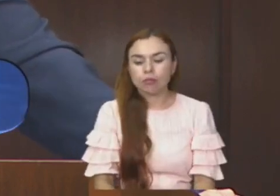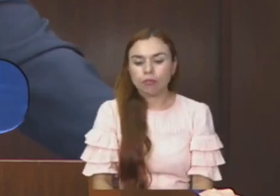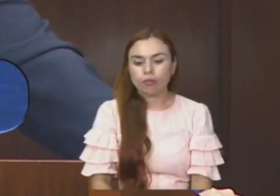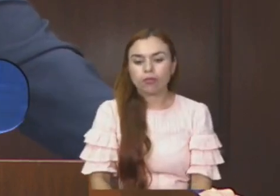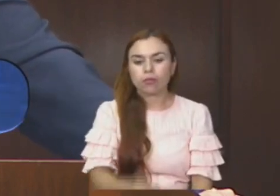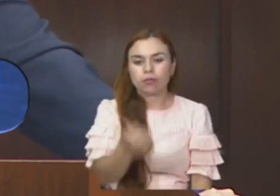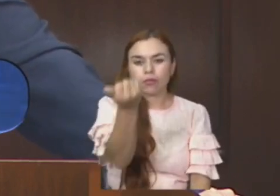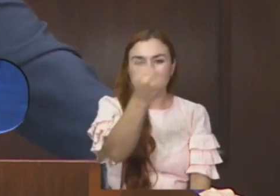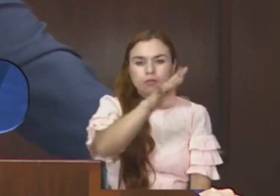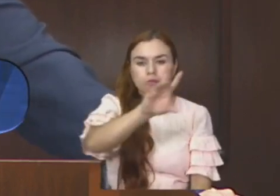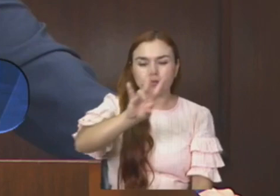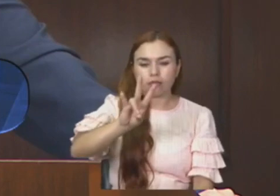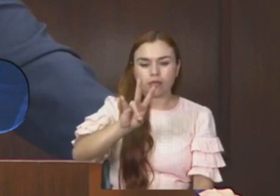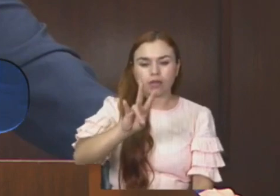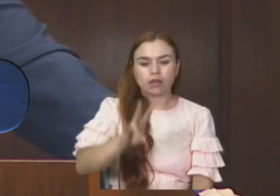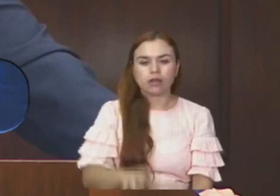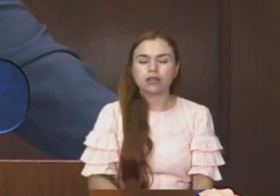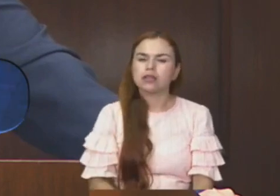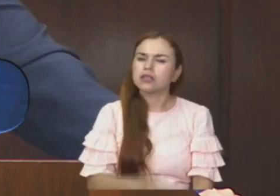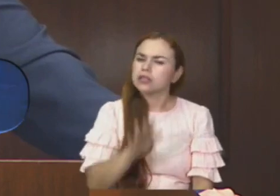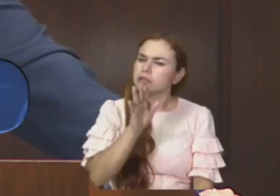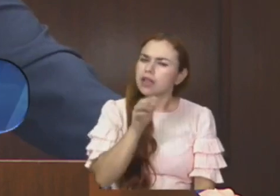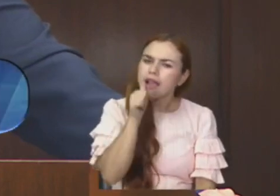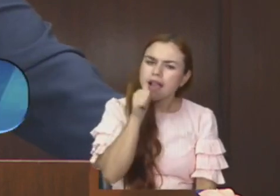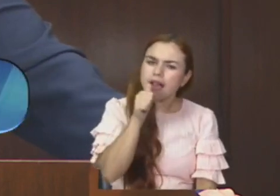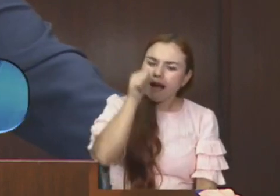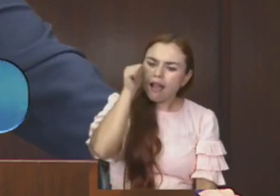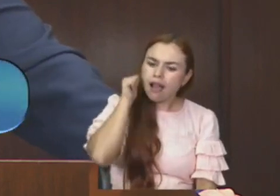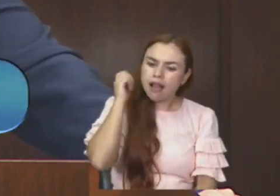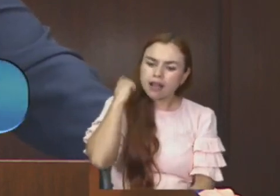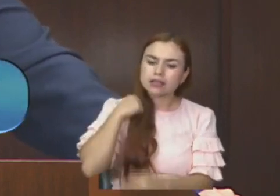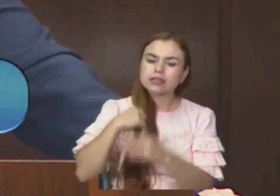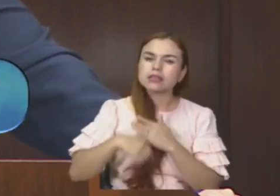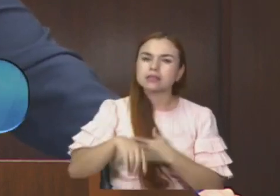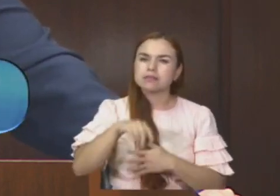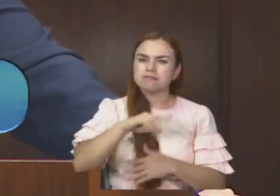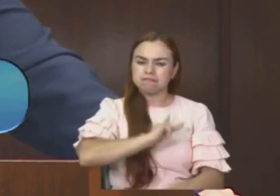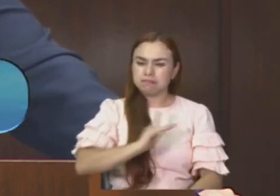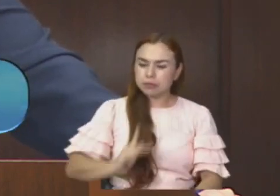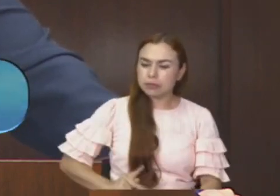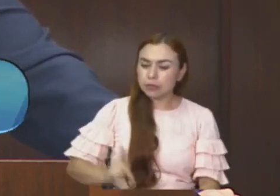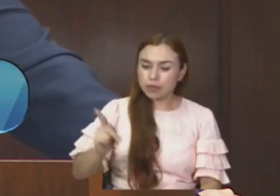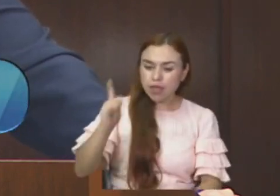17. Ayer el presidente de la República no se refirió a los procesos